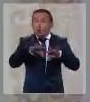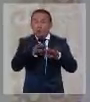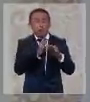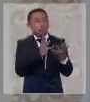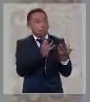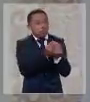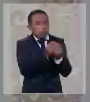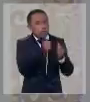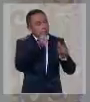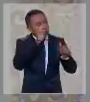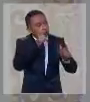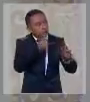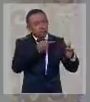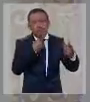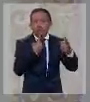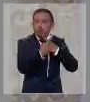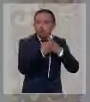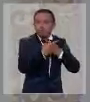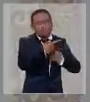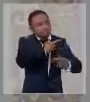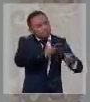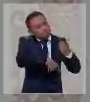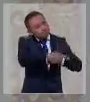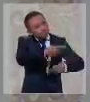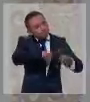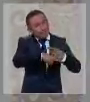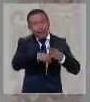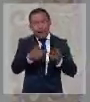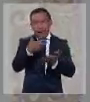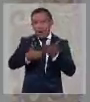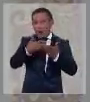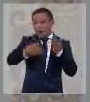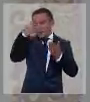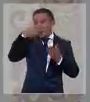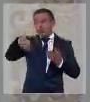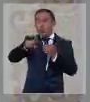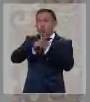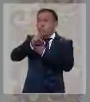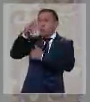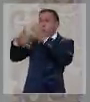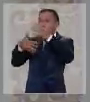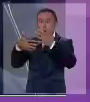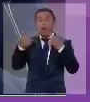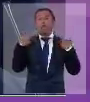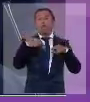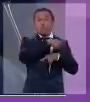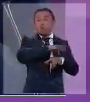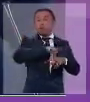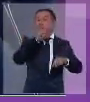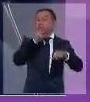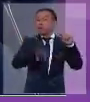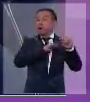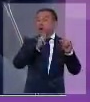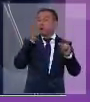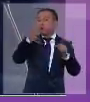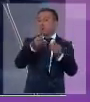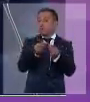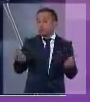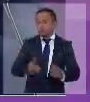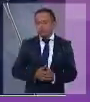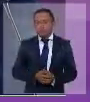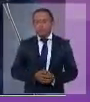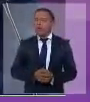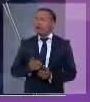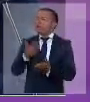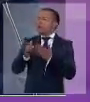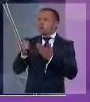cambiar todos los problemas que hoy tenemos en México, ¿no? Hay dos temas más, candidato, que llegaron, sobre todo preguntándole a usted, y tienen